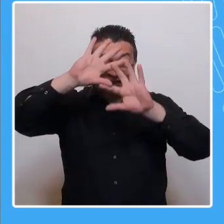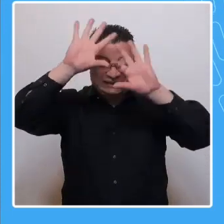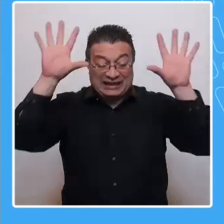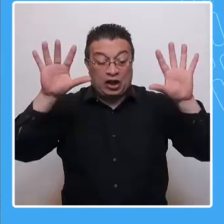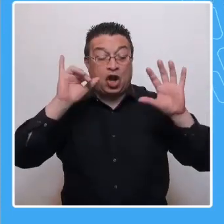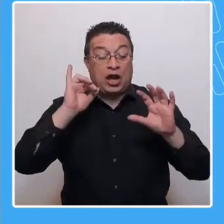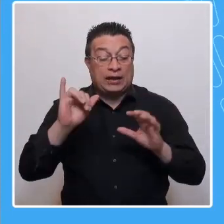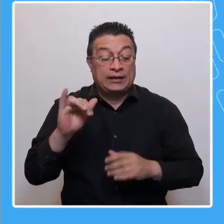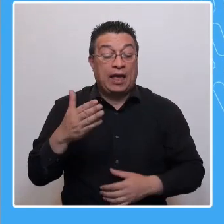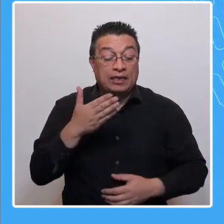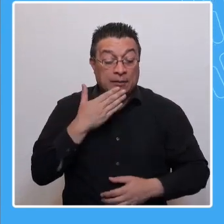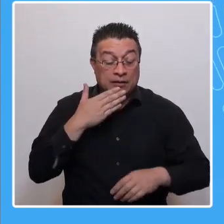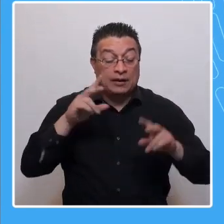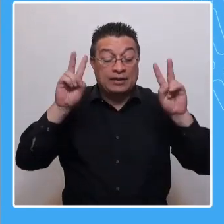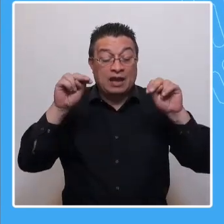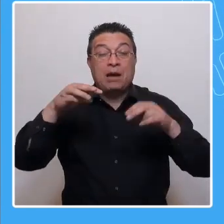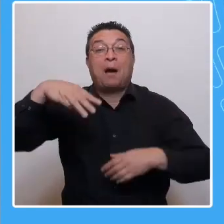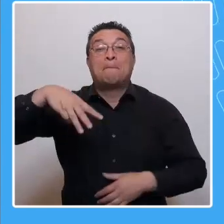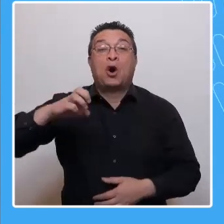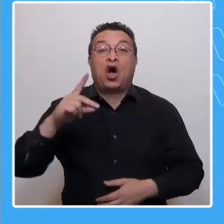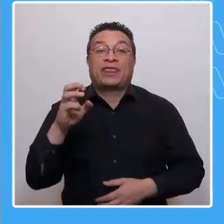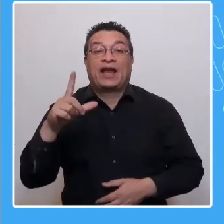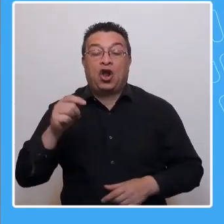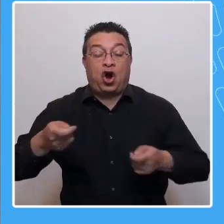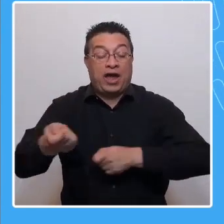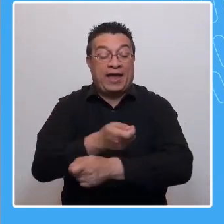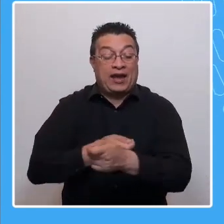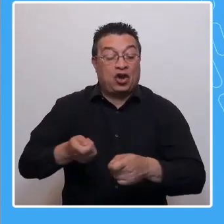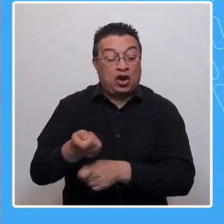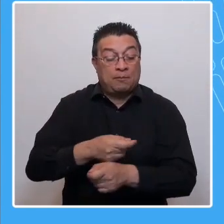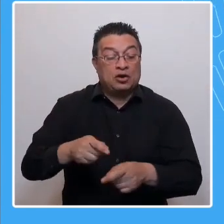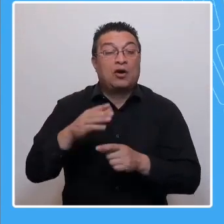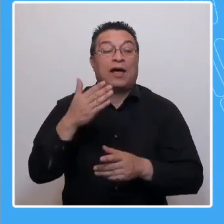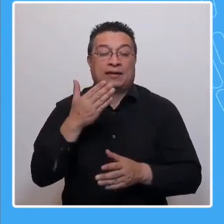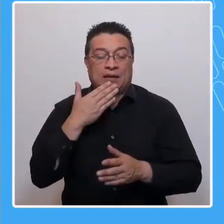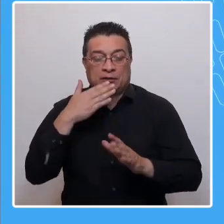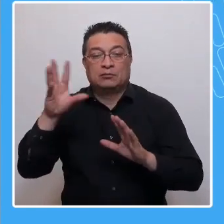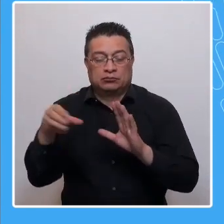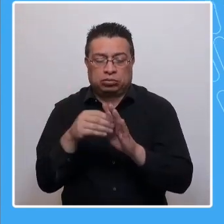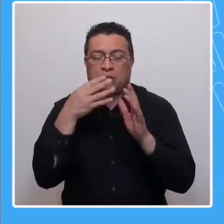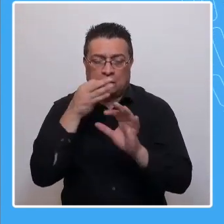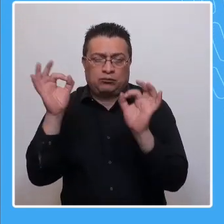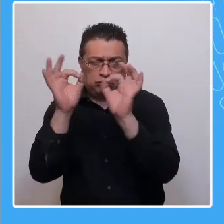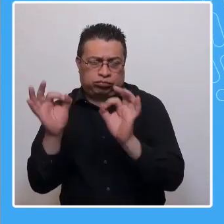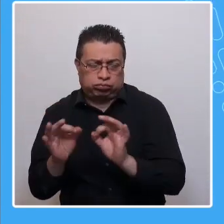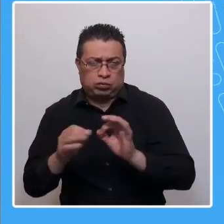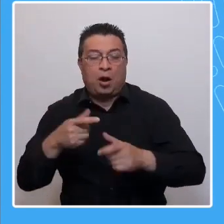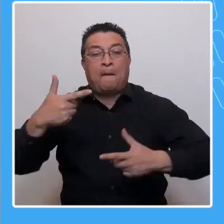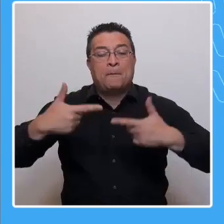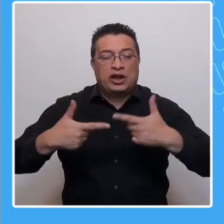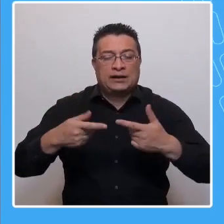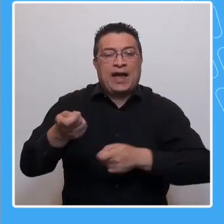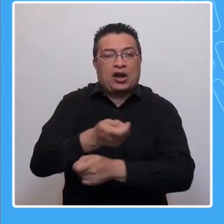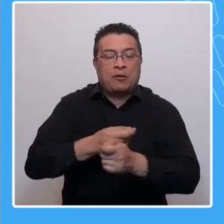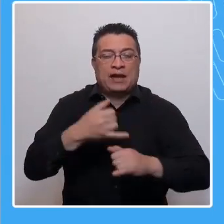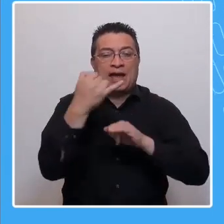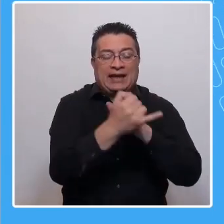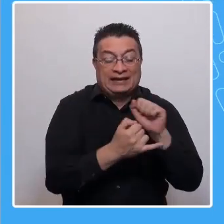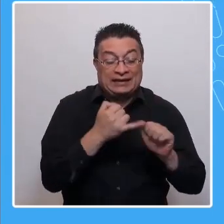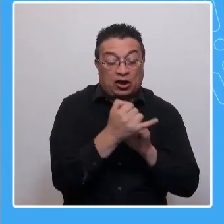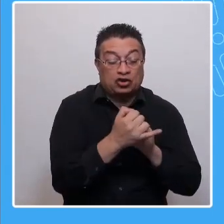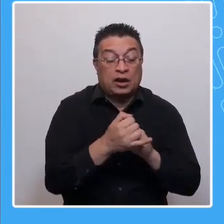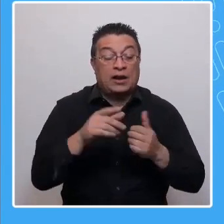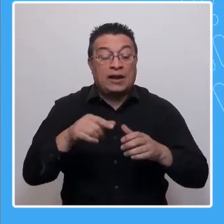vez también la temática de modelo económico, que incluye los temas también ya explicados, entre ellos política económica internacional, principios económicos,